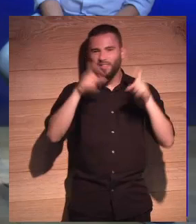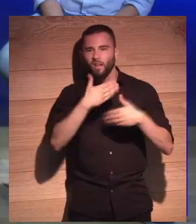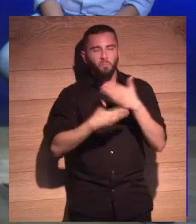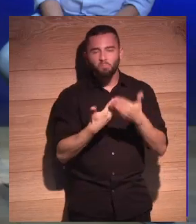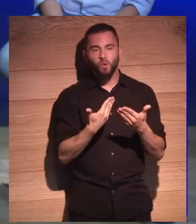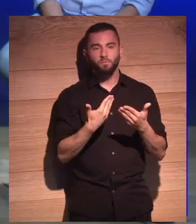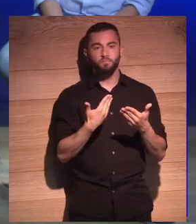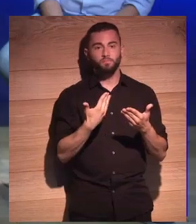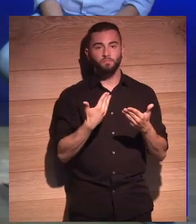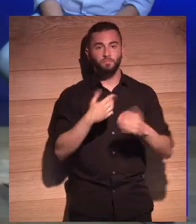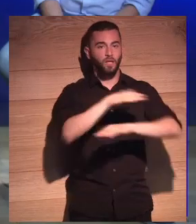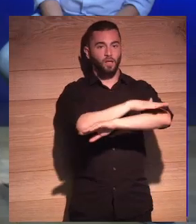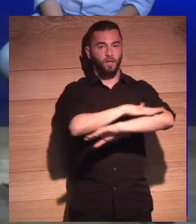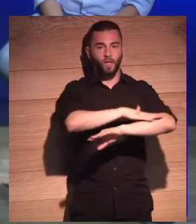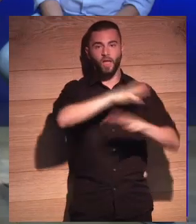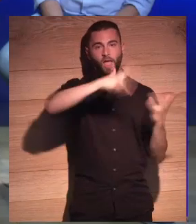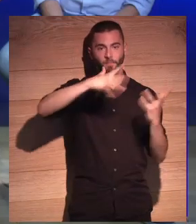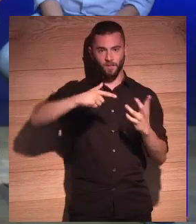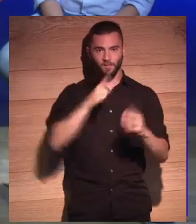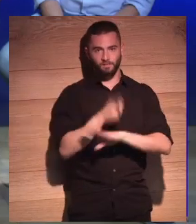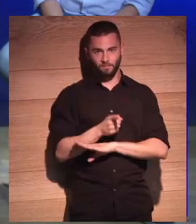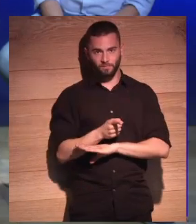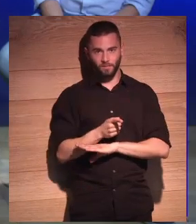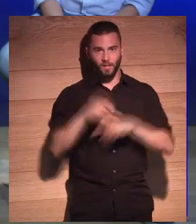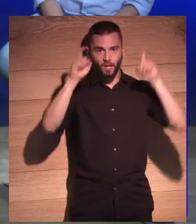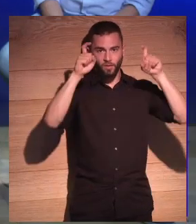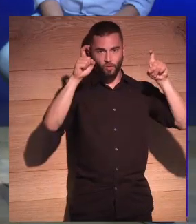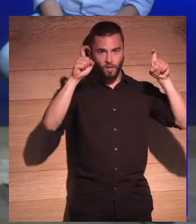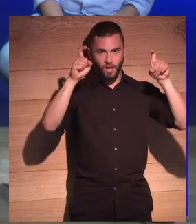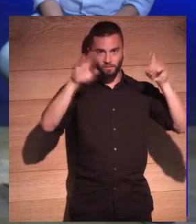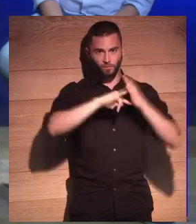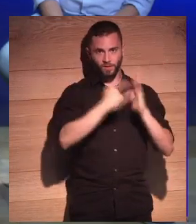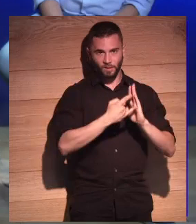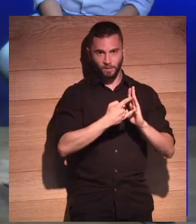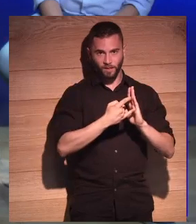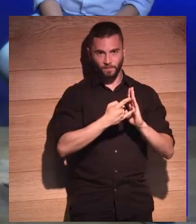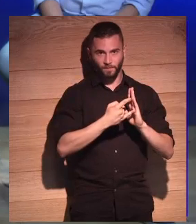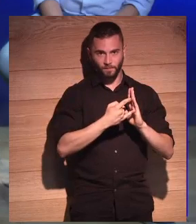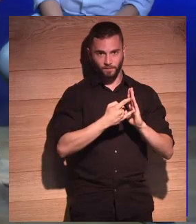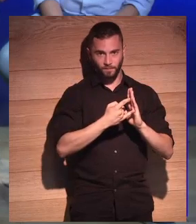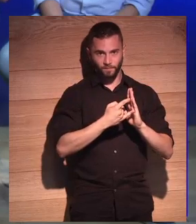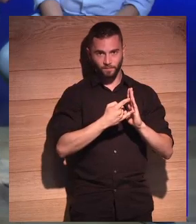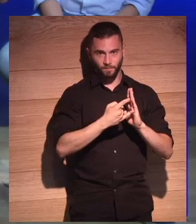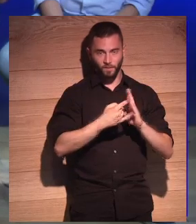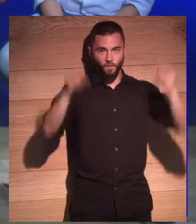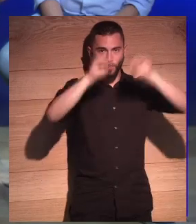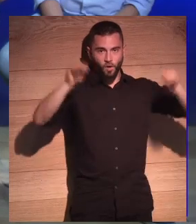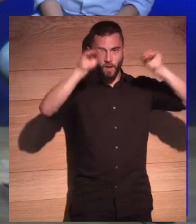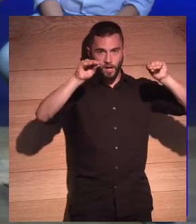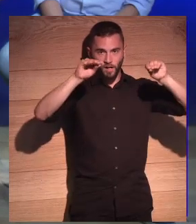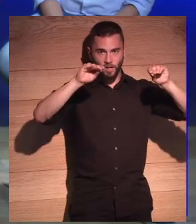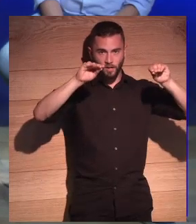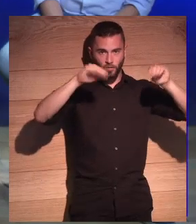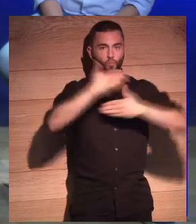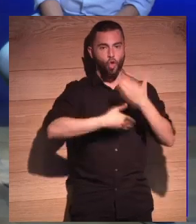lo dicta la administración. Educar es un ecosistema. La educación es un sistema. Formar es